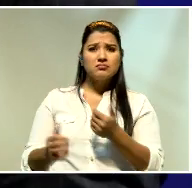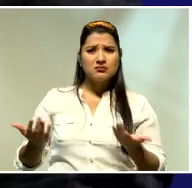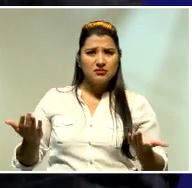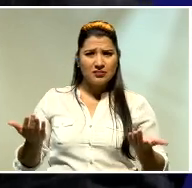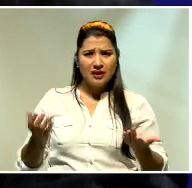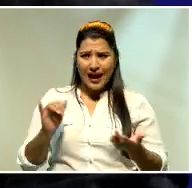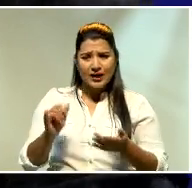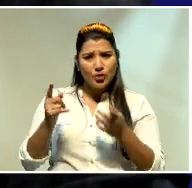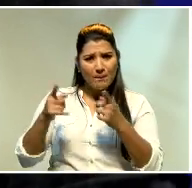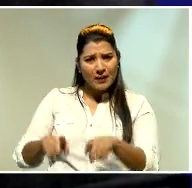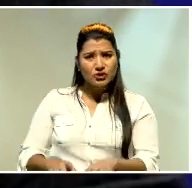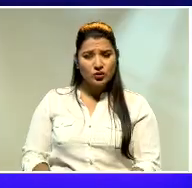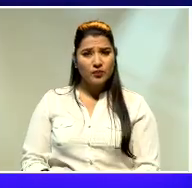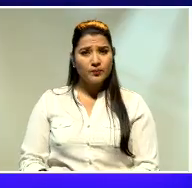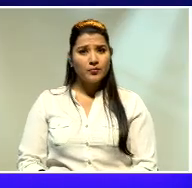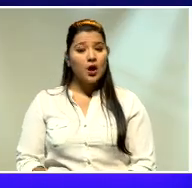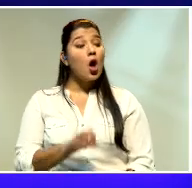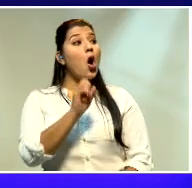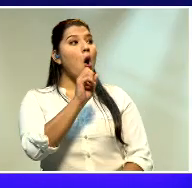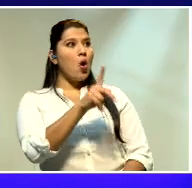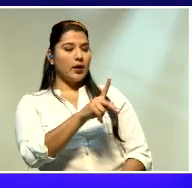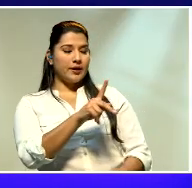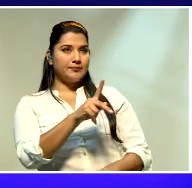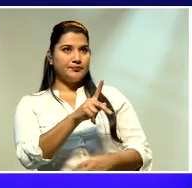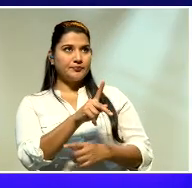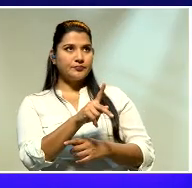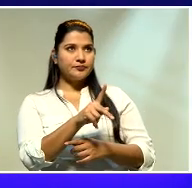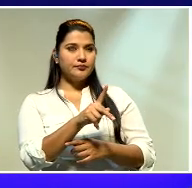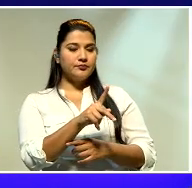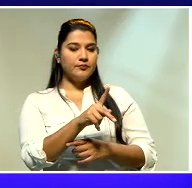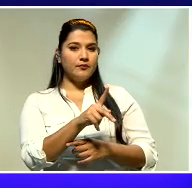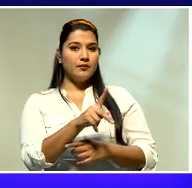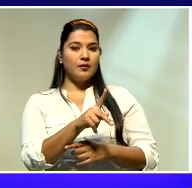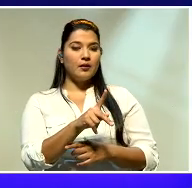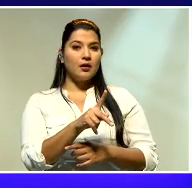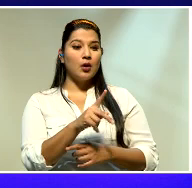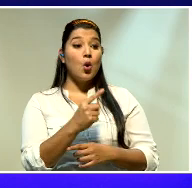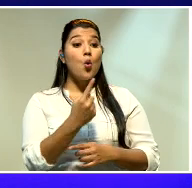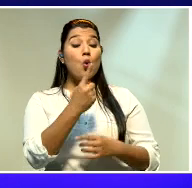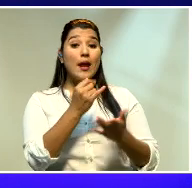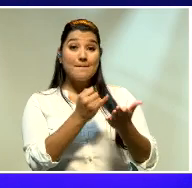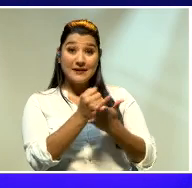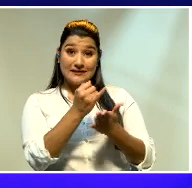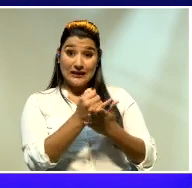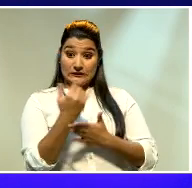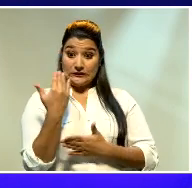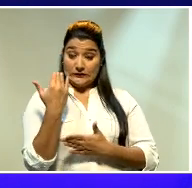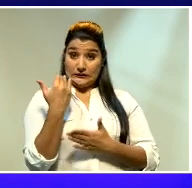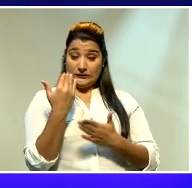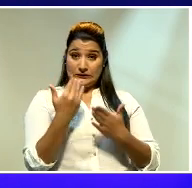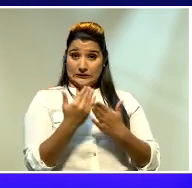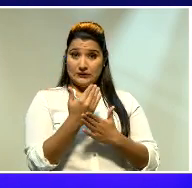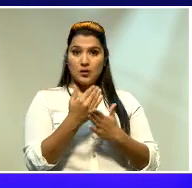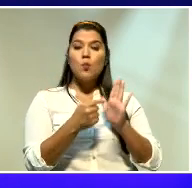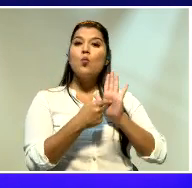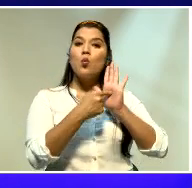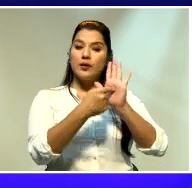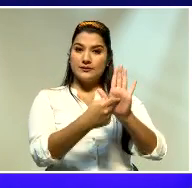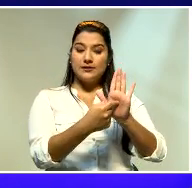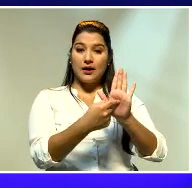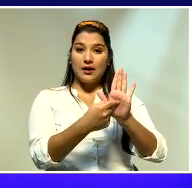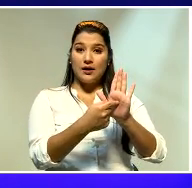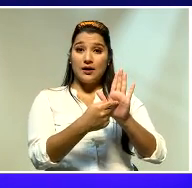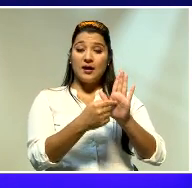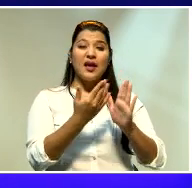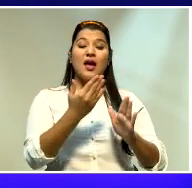fue lo que nos pasó. Claro, don Carlos, pero justamente un estudio reciente muestra que